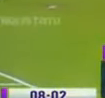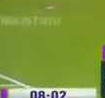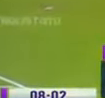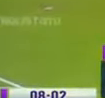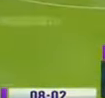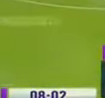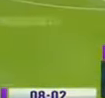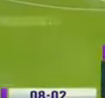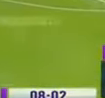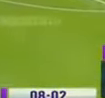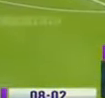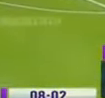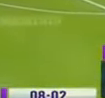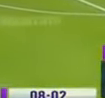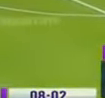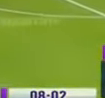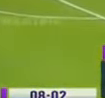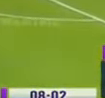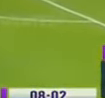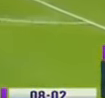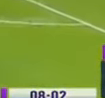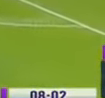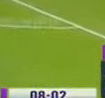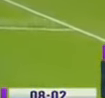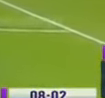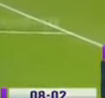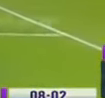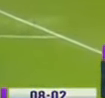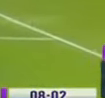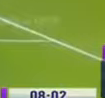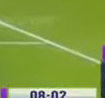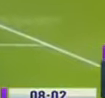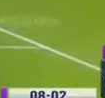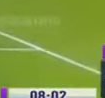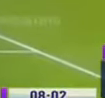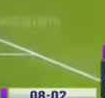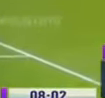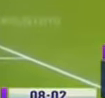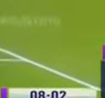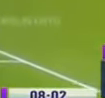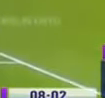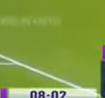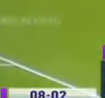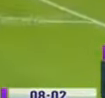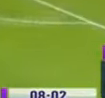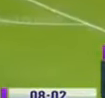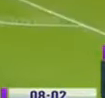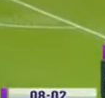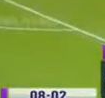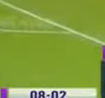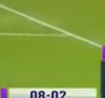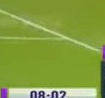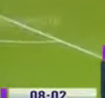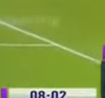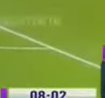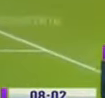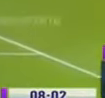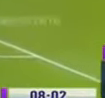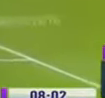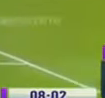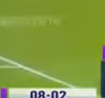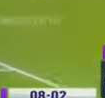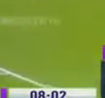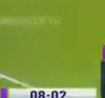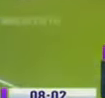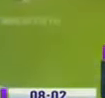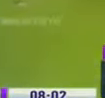locales. Eso luego de aprovechar la mala definición de Pedraza. Así, Liga Deportiva Universitaria de Quito, el rey de copas, avanzó a